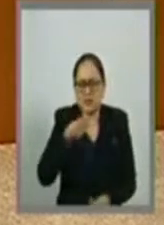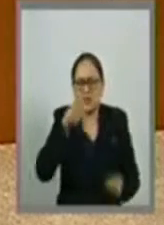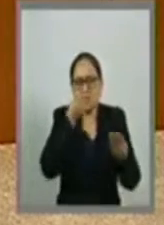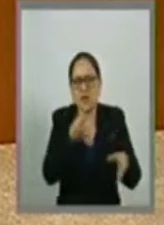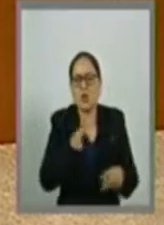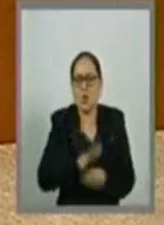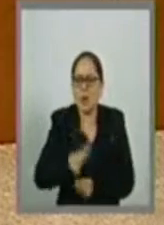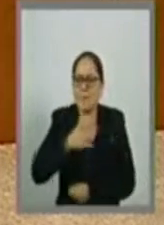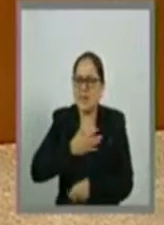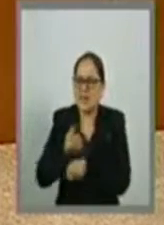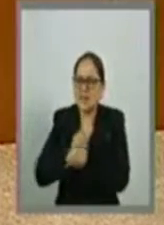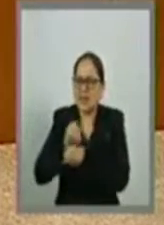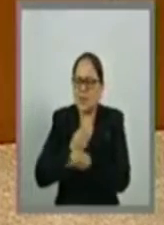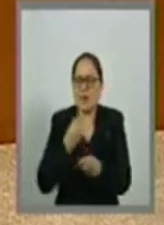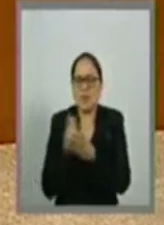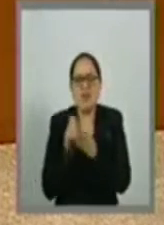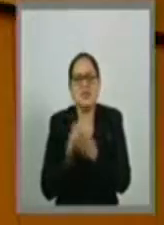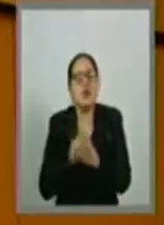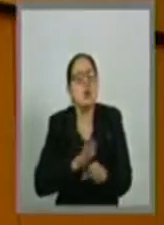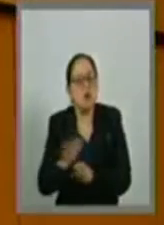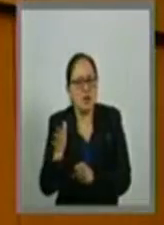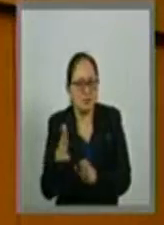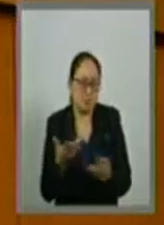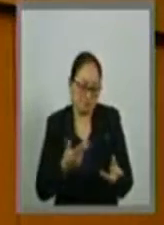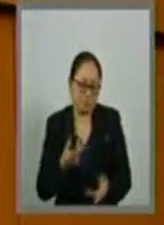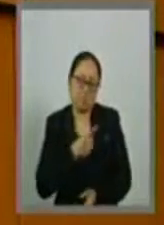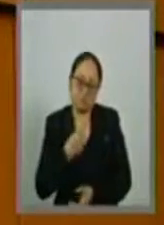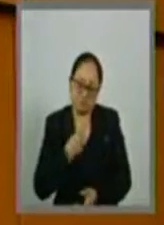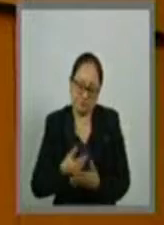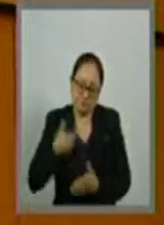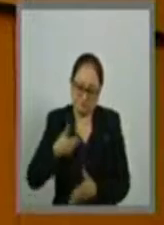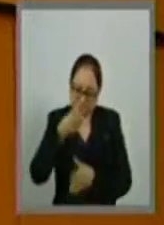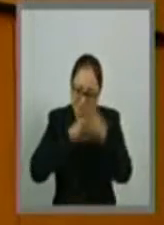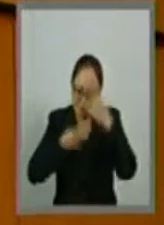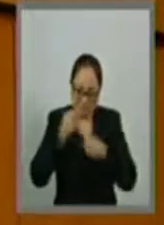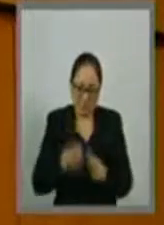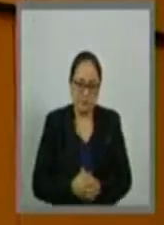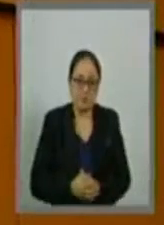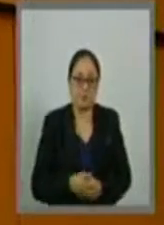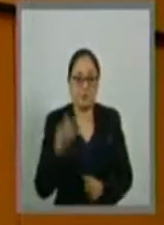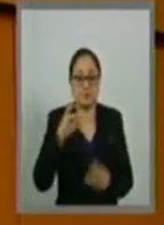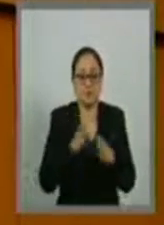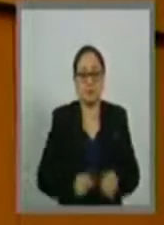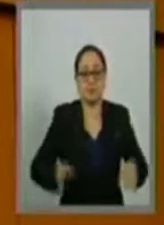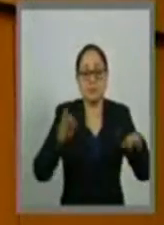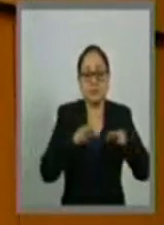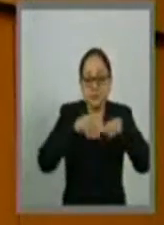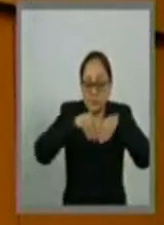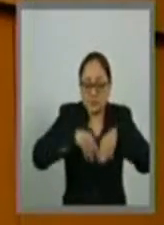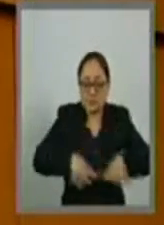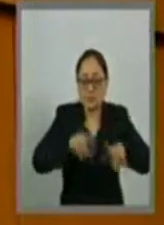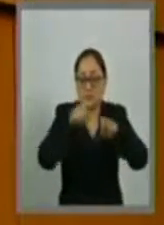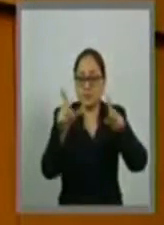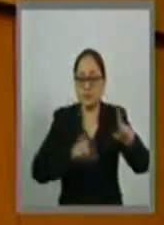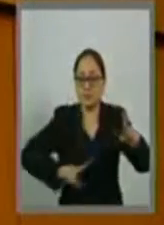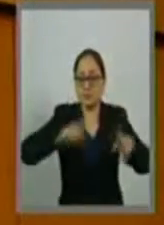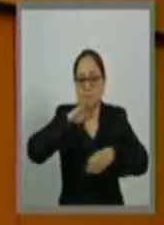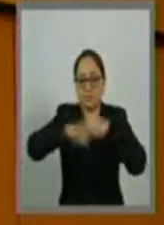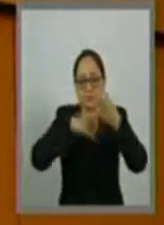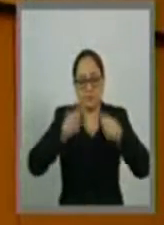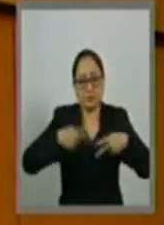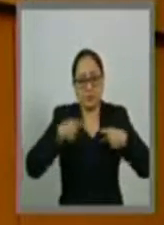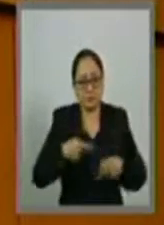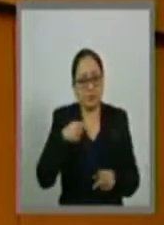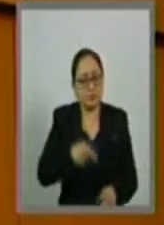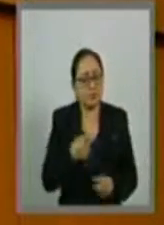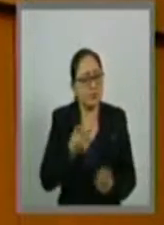conocer qué tipo de sangre somos. Esta importancia la debemos de bajar a toda la población, hacer